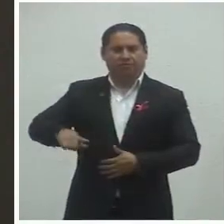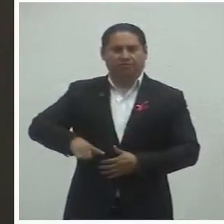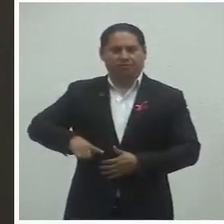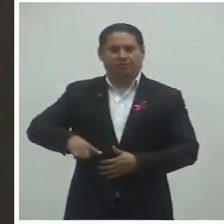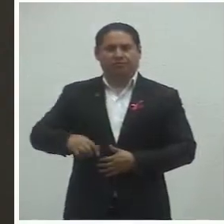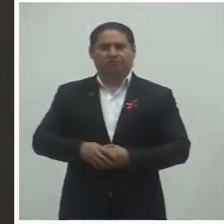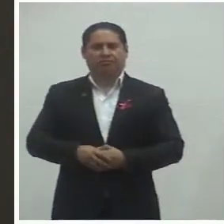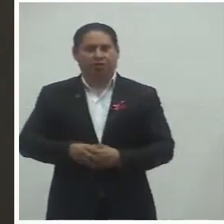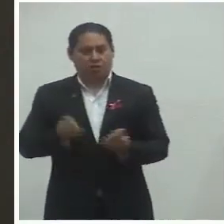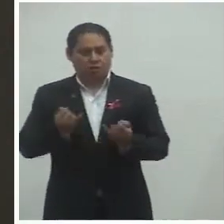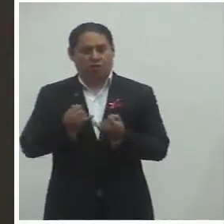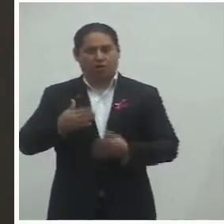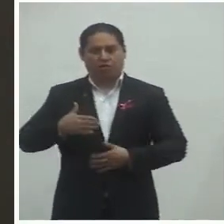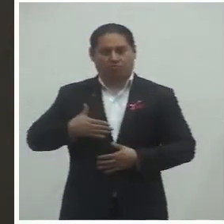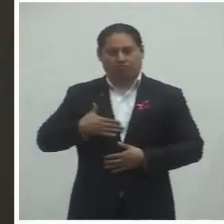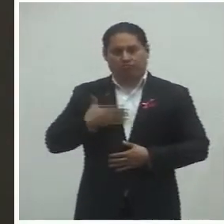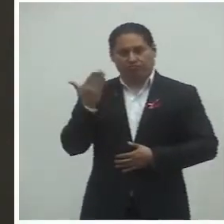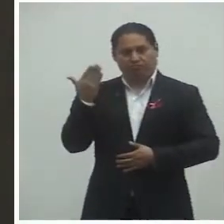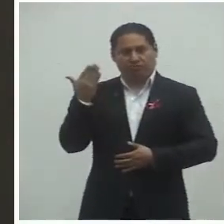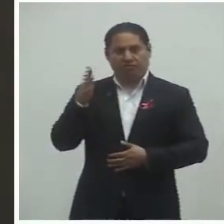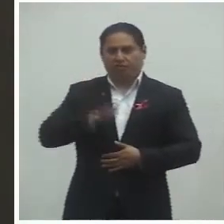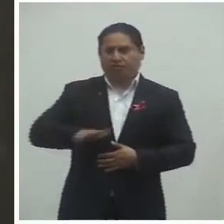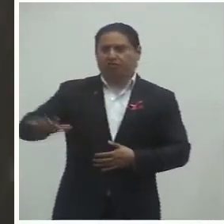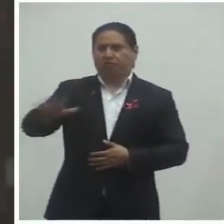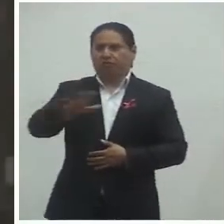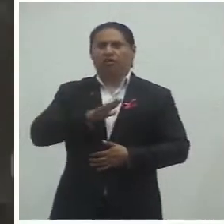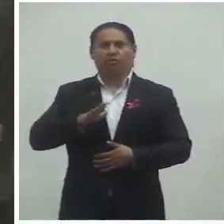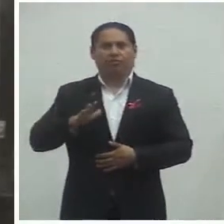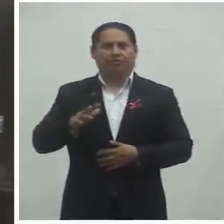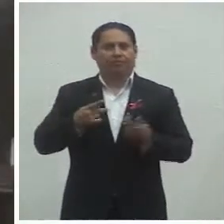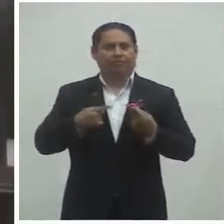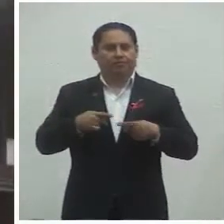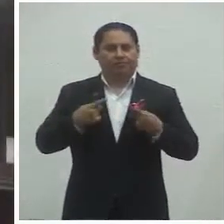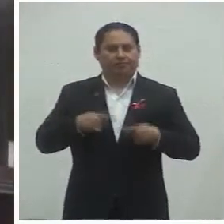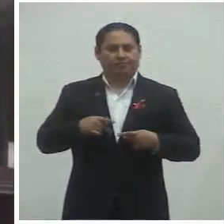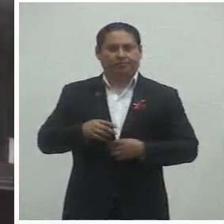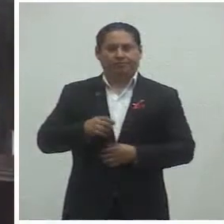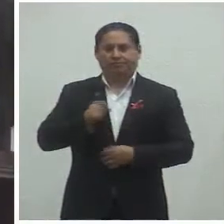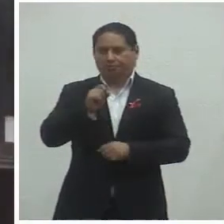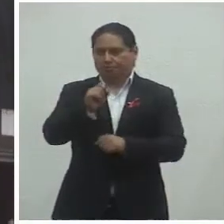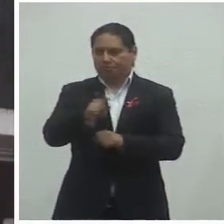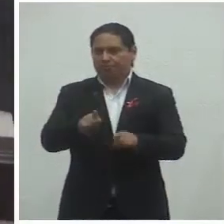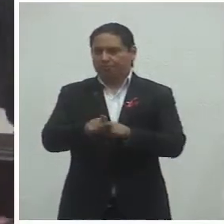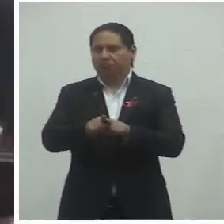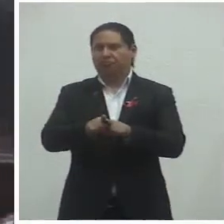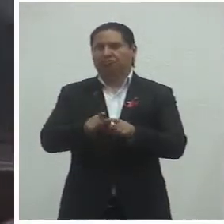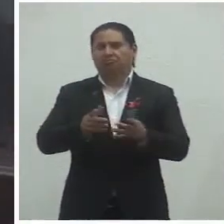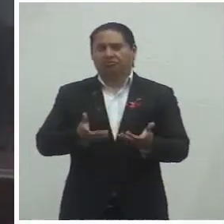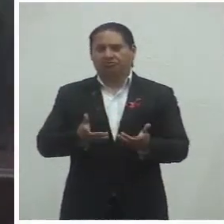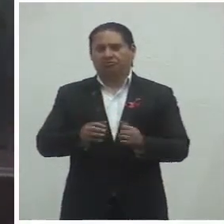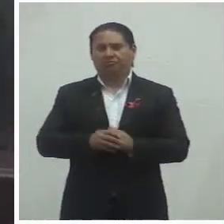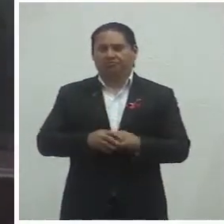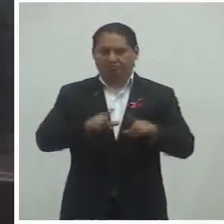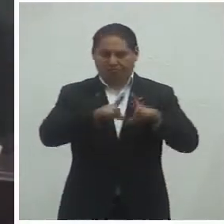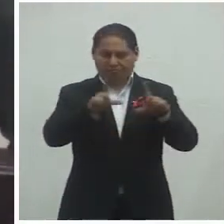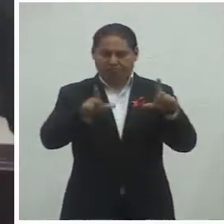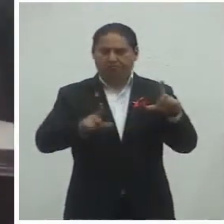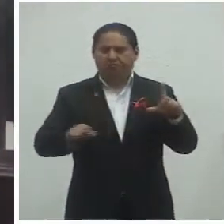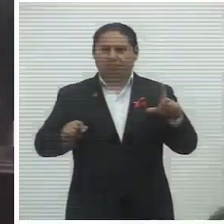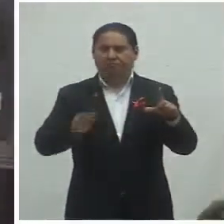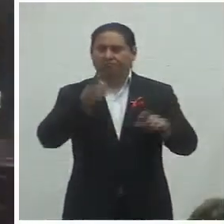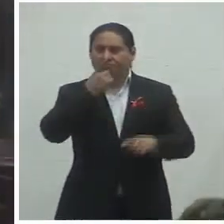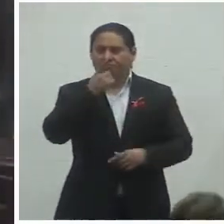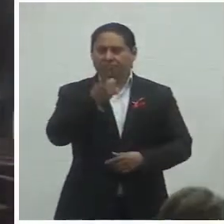la esperanza de todas y todos los mexicanos. Por eso mismo, la tradición nacional indica